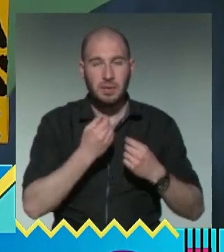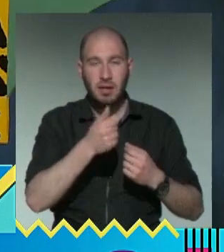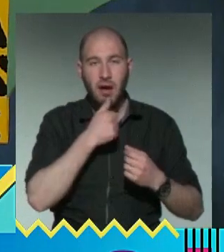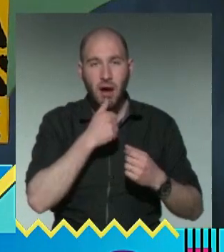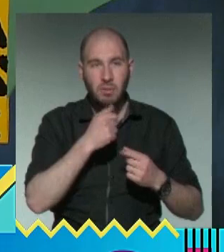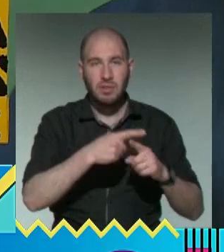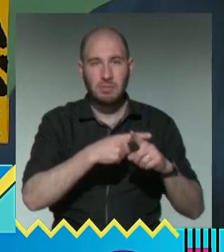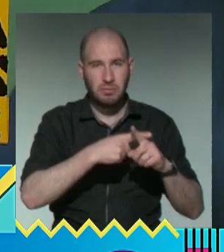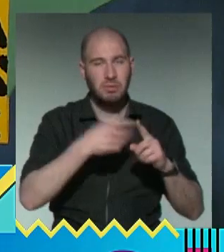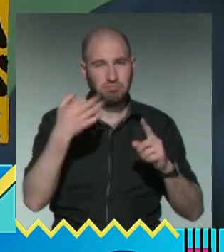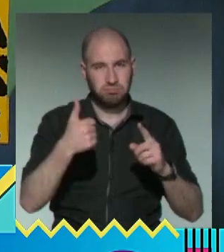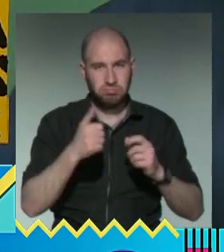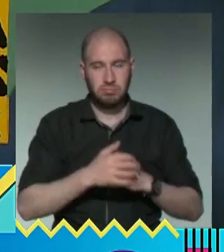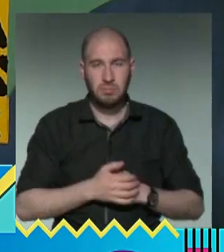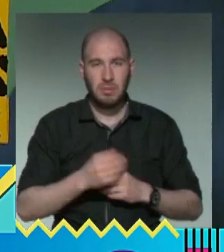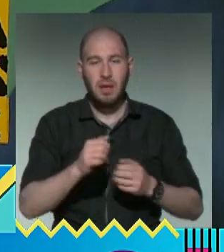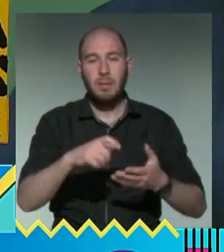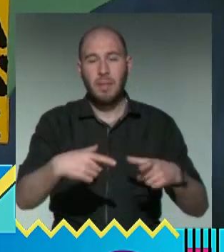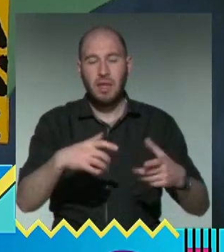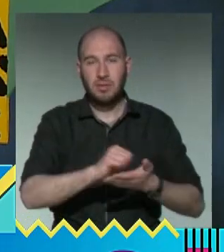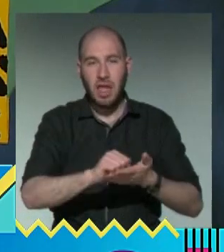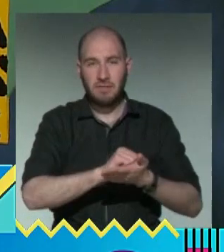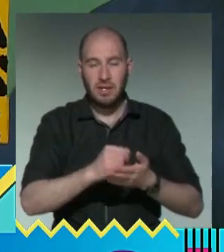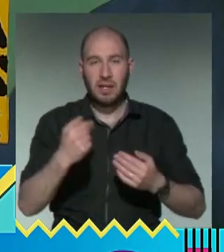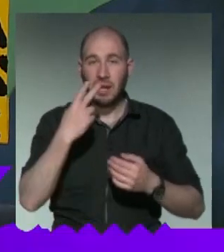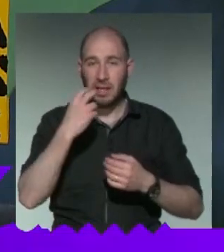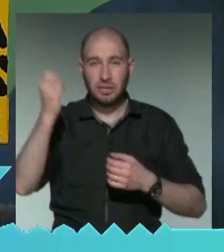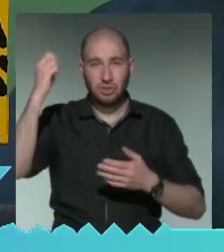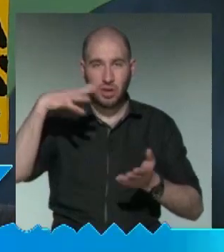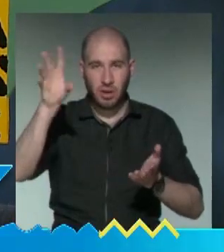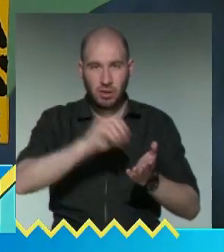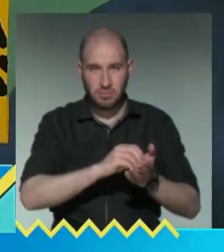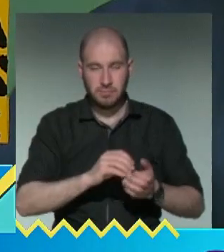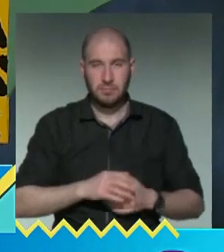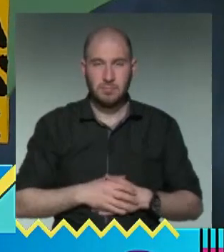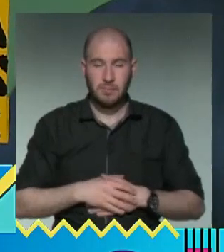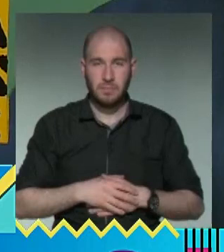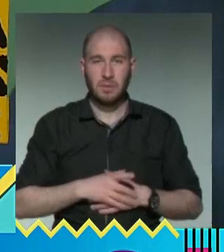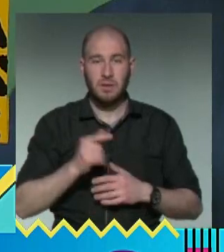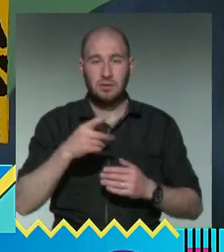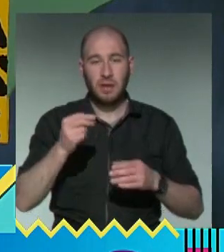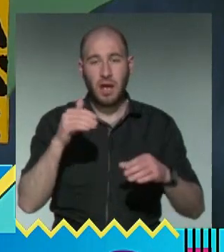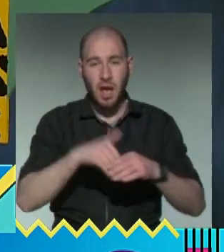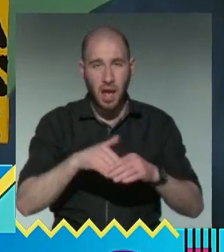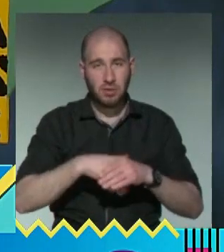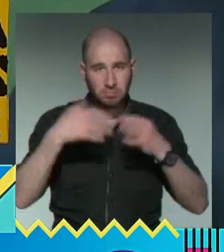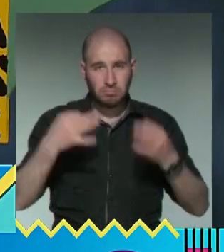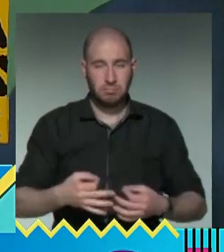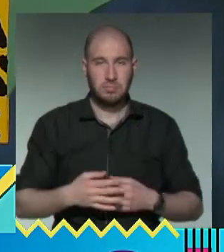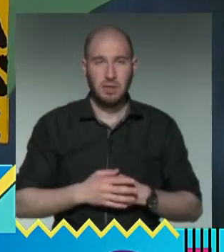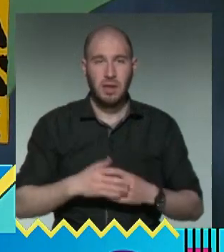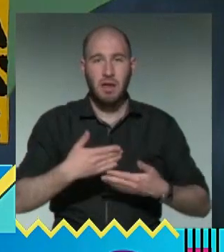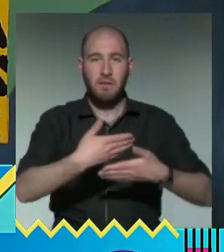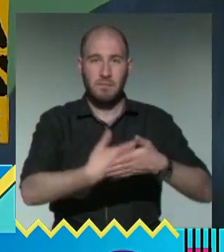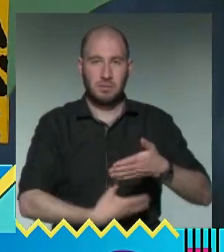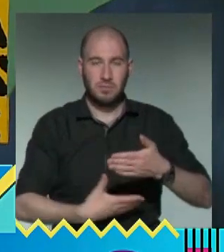agua tenga la temperatura suficiente para lavar los platos proviene de energía solar, concretamente. Y eso es un ahorro concreto, efectivo. En la